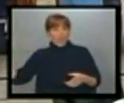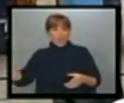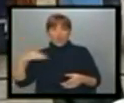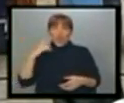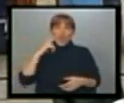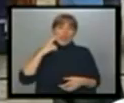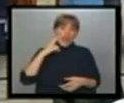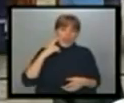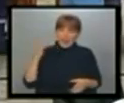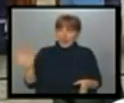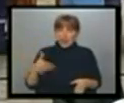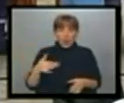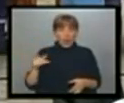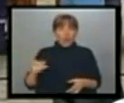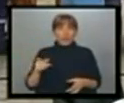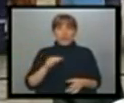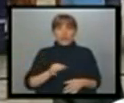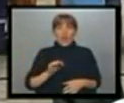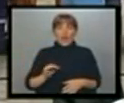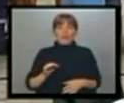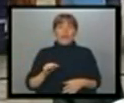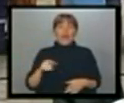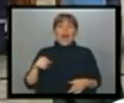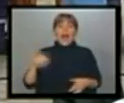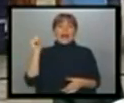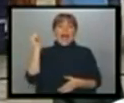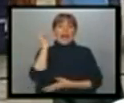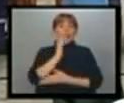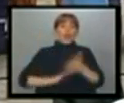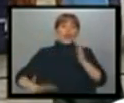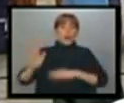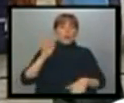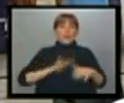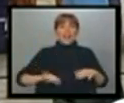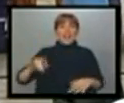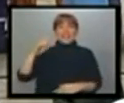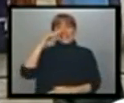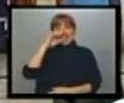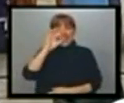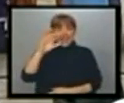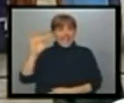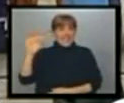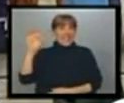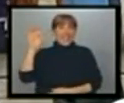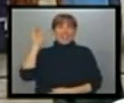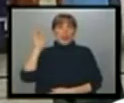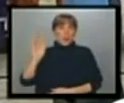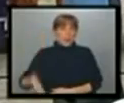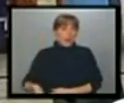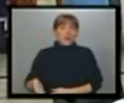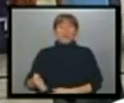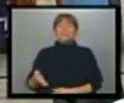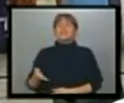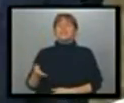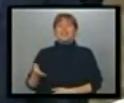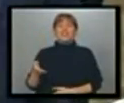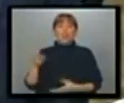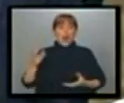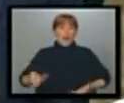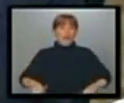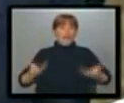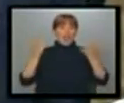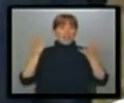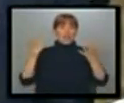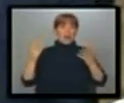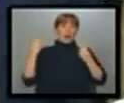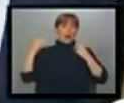intendente, que una economía con 700% de inflación acumulada, que es la que heredamos, con un